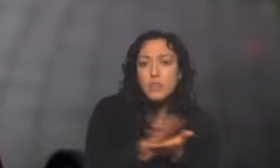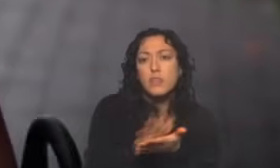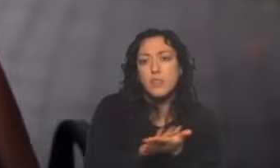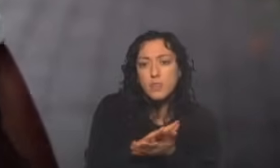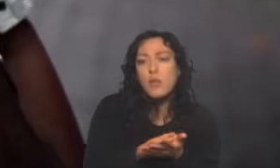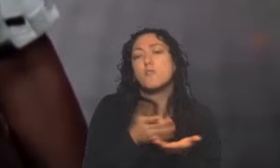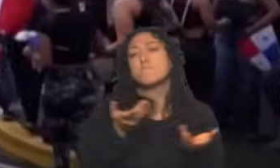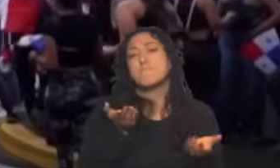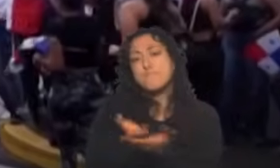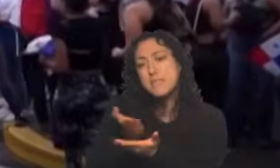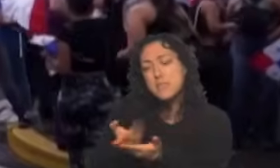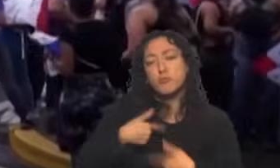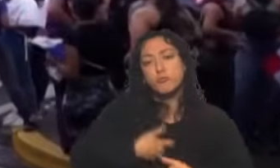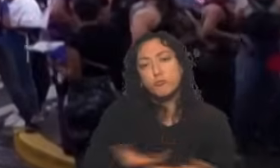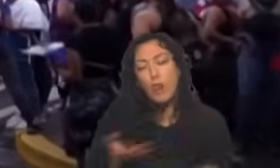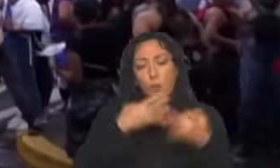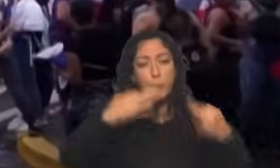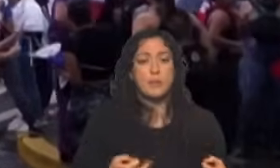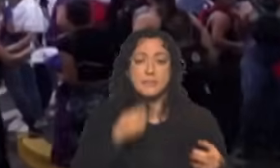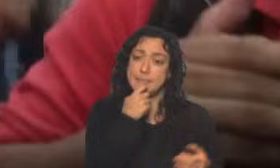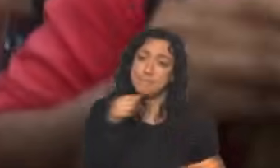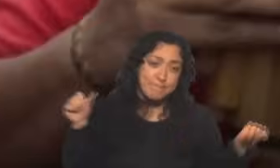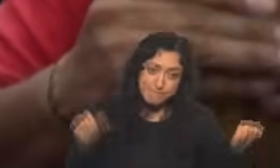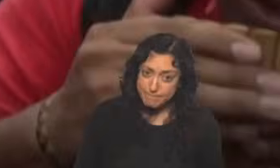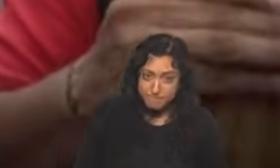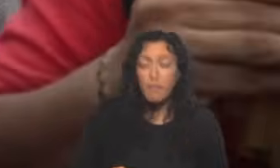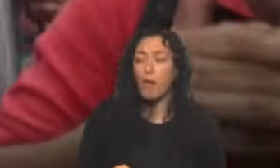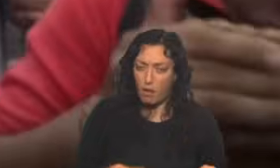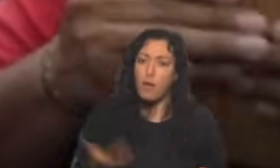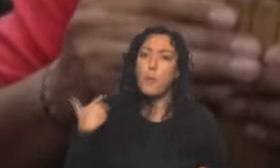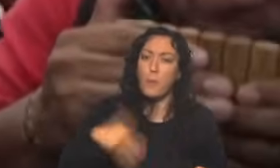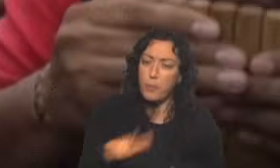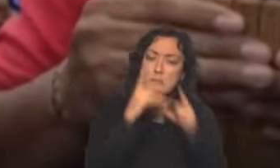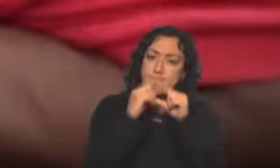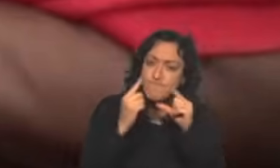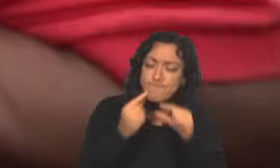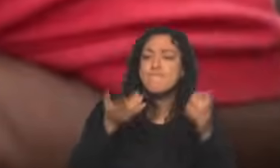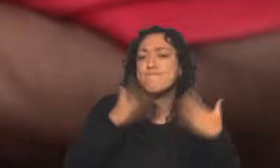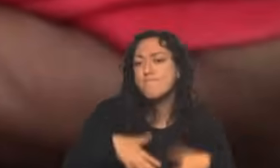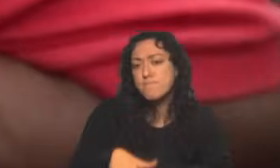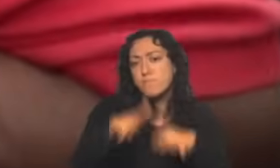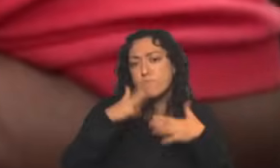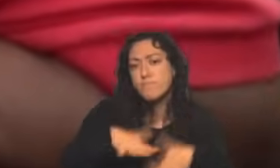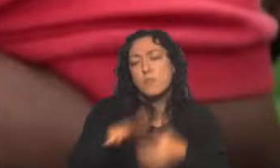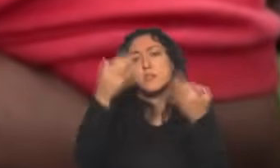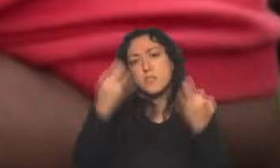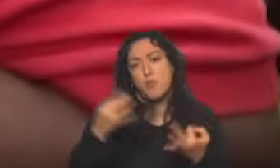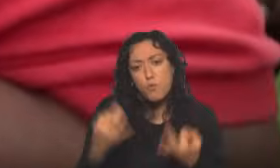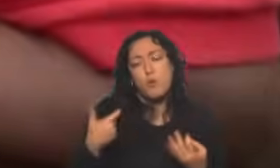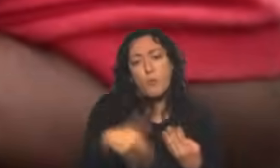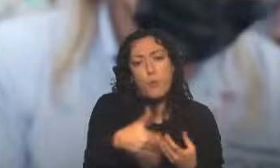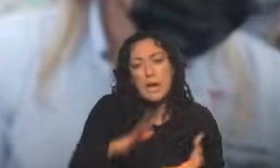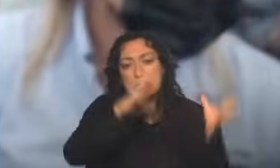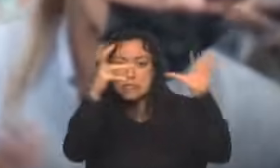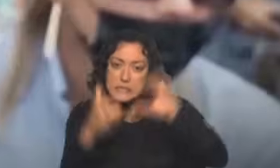demandas sociales. En caso contrario, enfrentará también masivas movilizaciones que profundizarán la